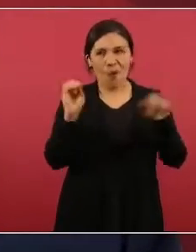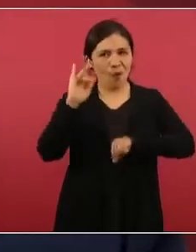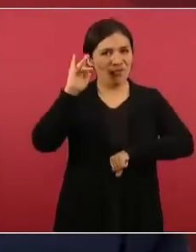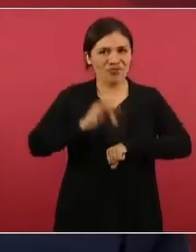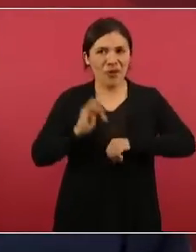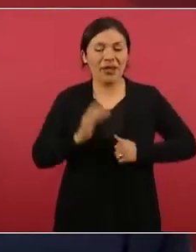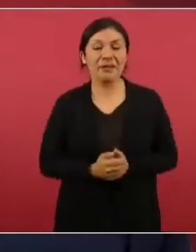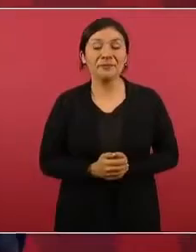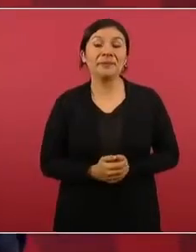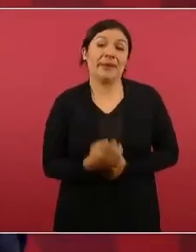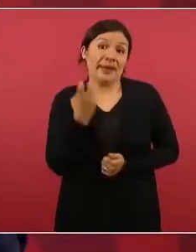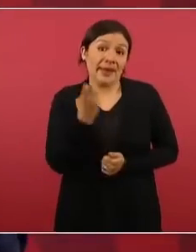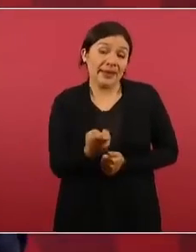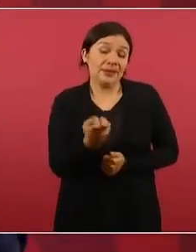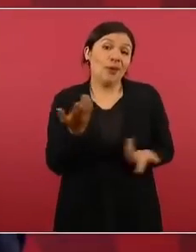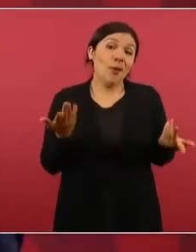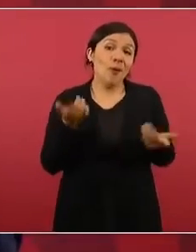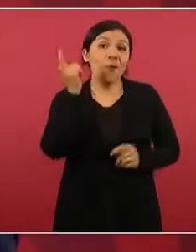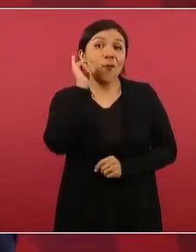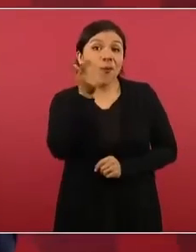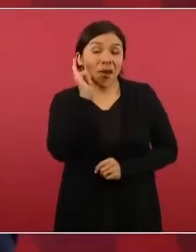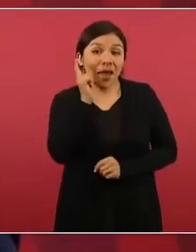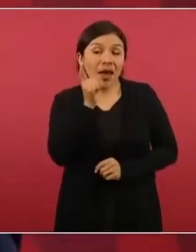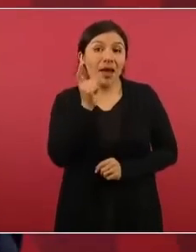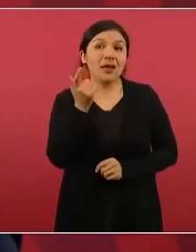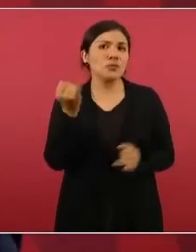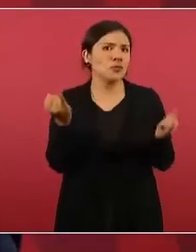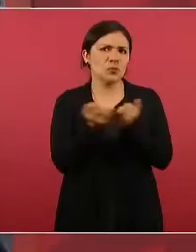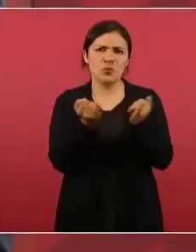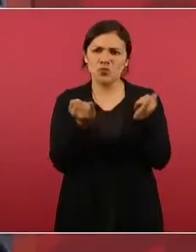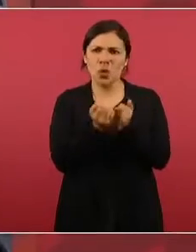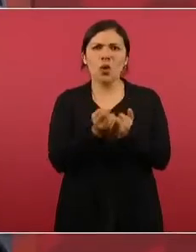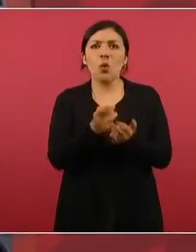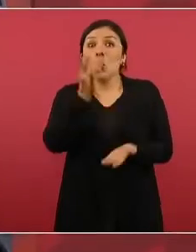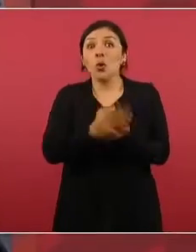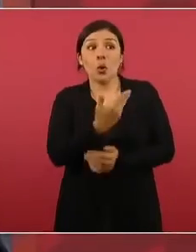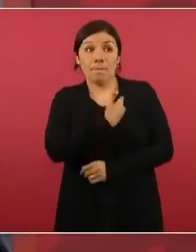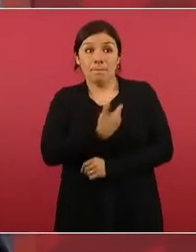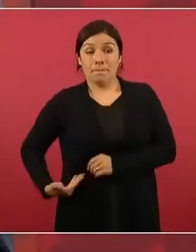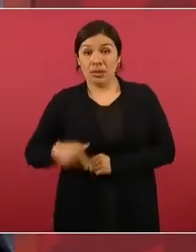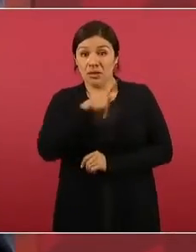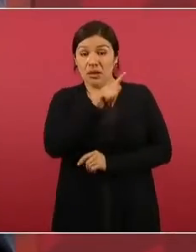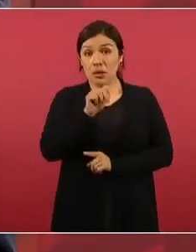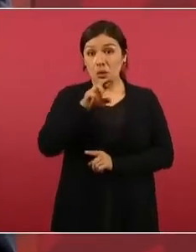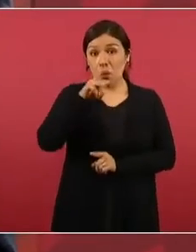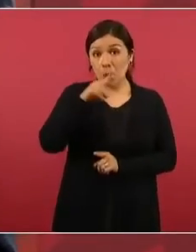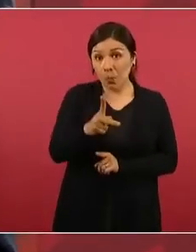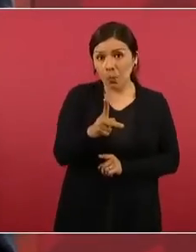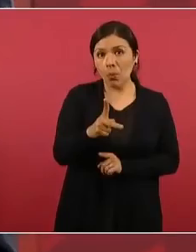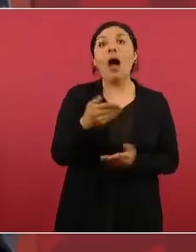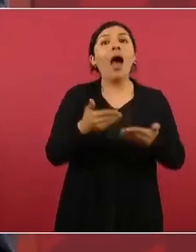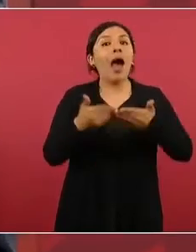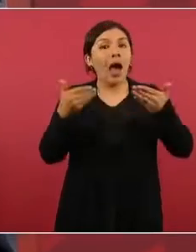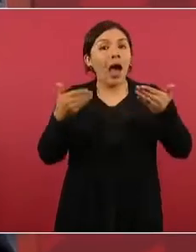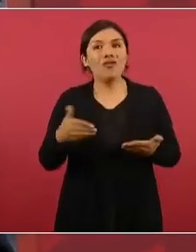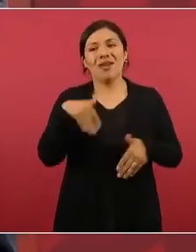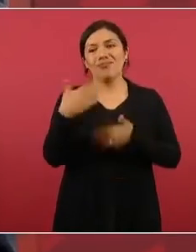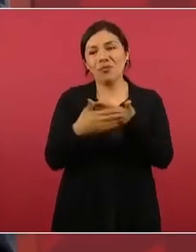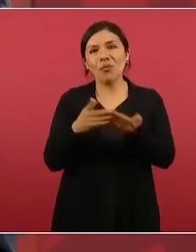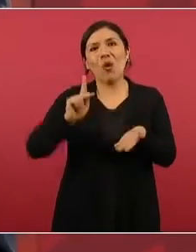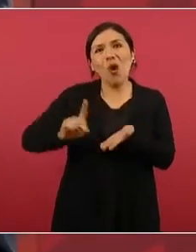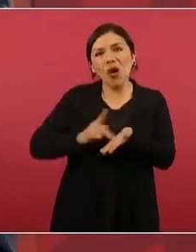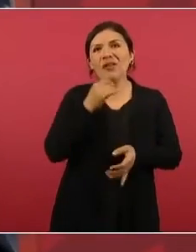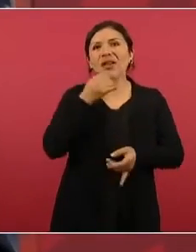Y yo espero que cualquiera, no solo el presidente Trump, ahora en sus campañas